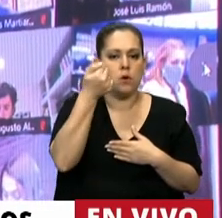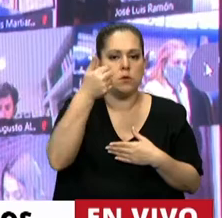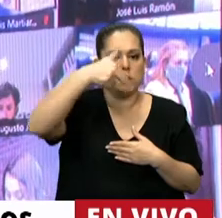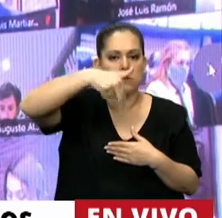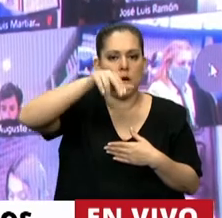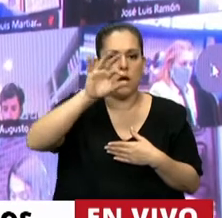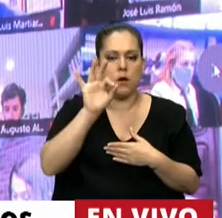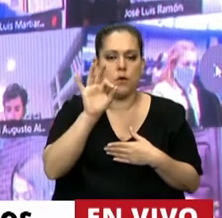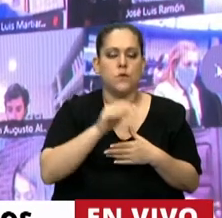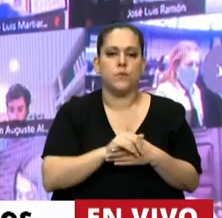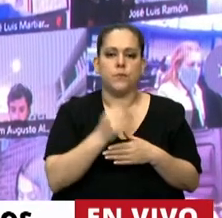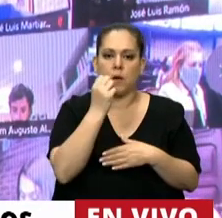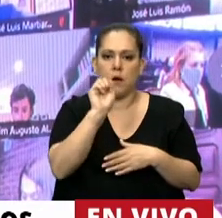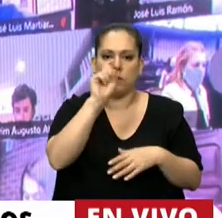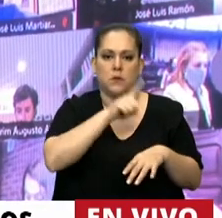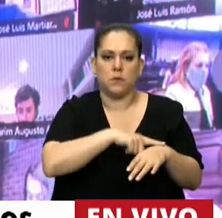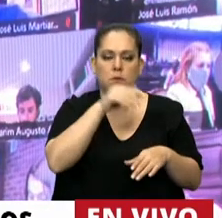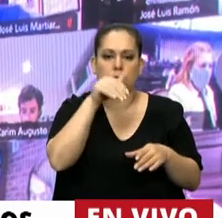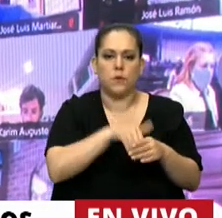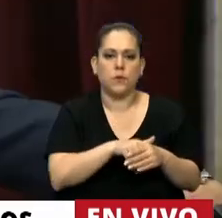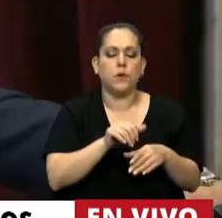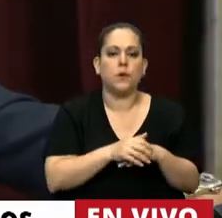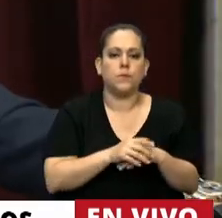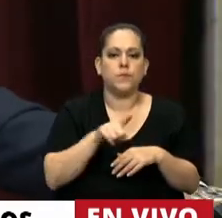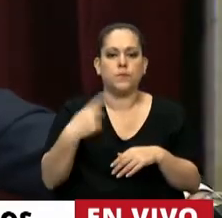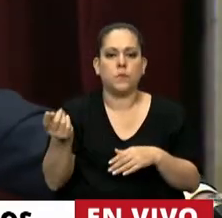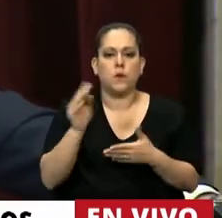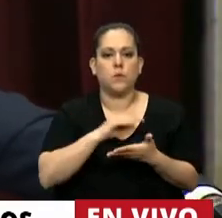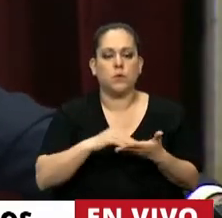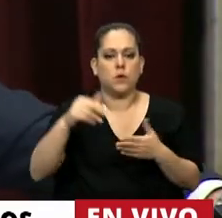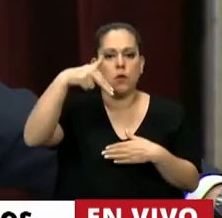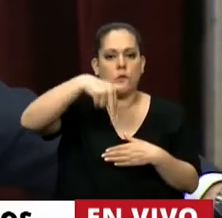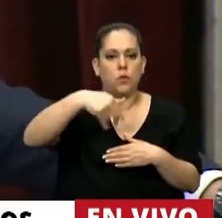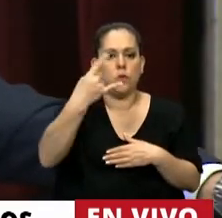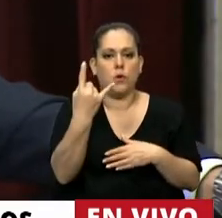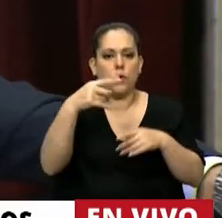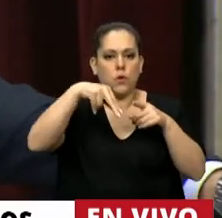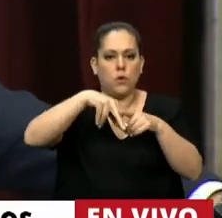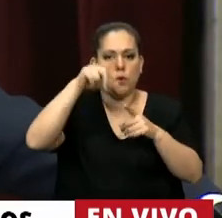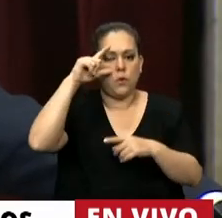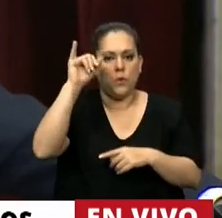Ausente a la hora de votar. Diputado Núñez José.